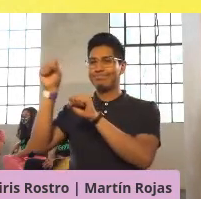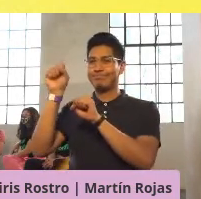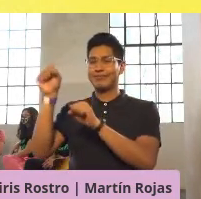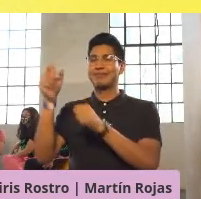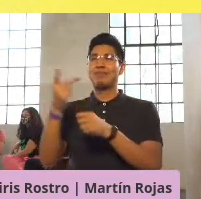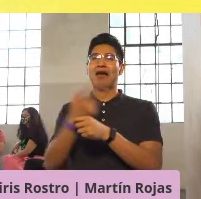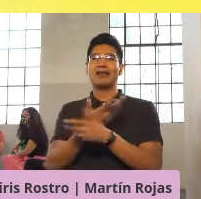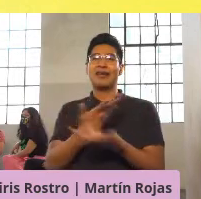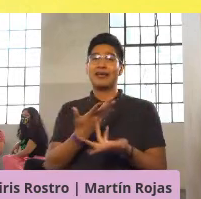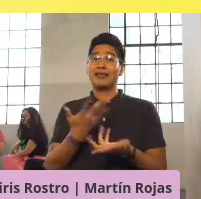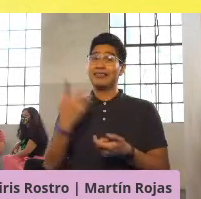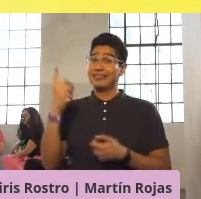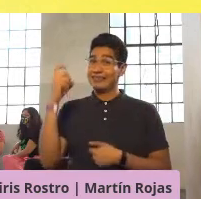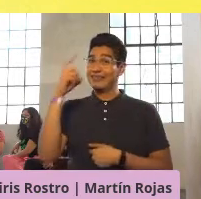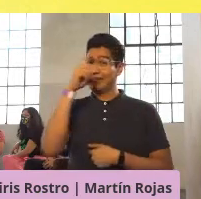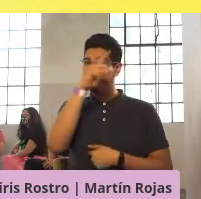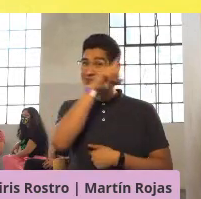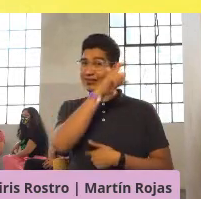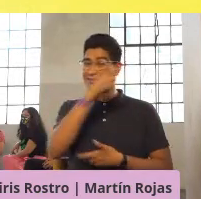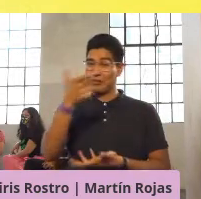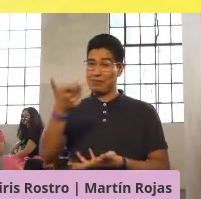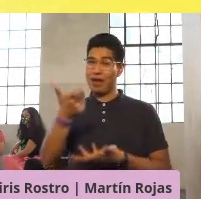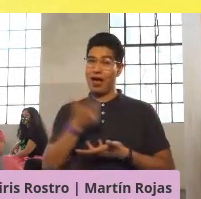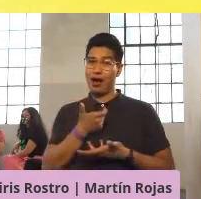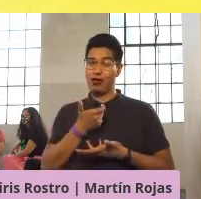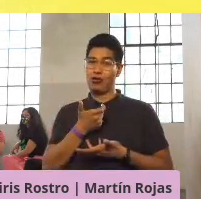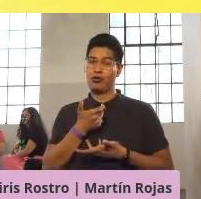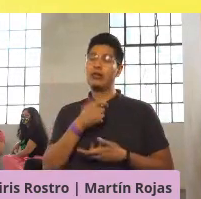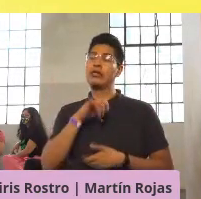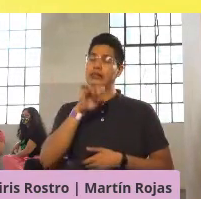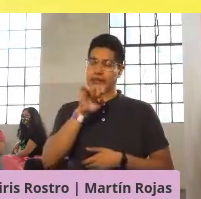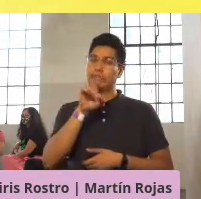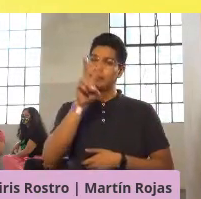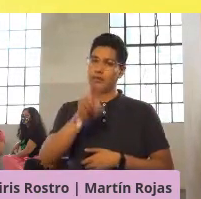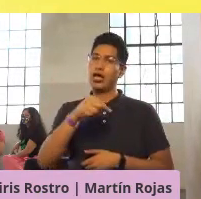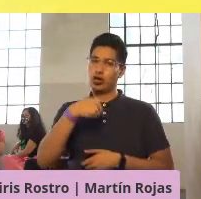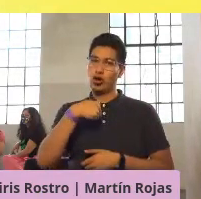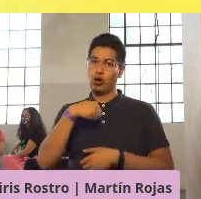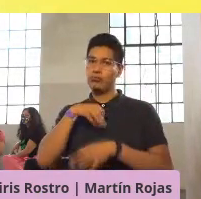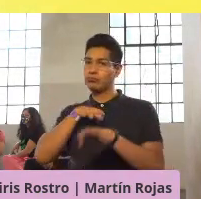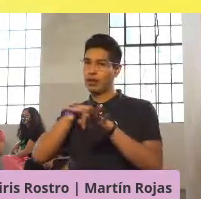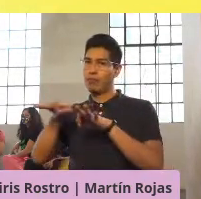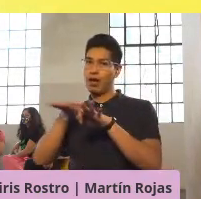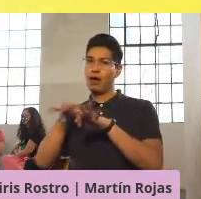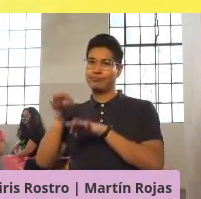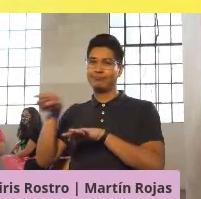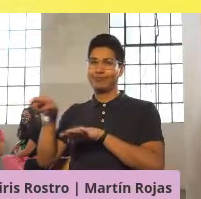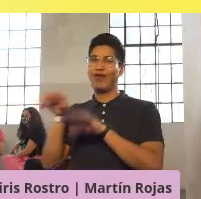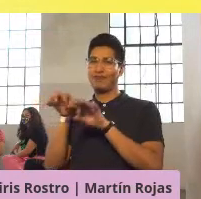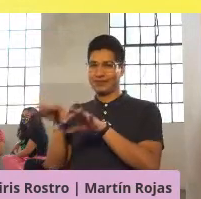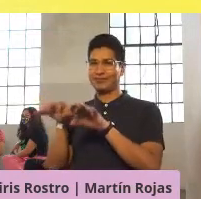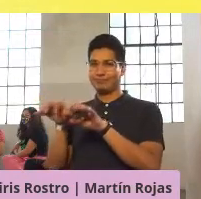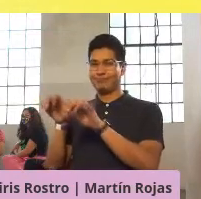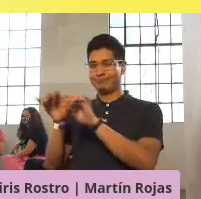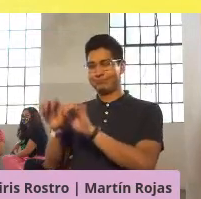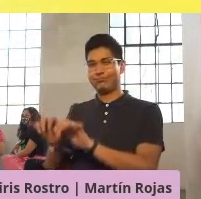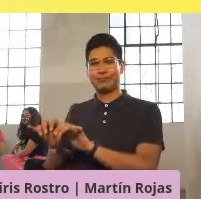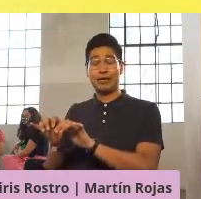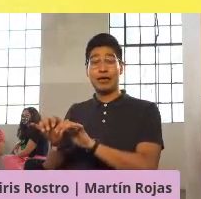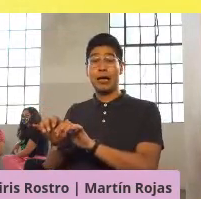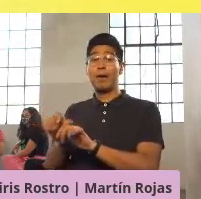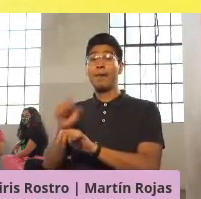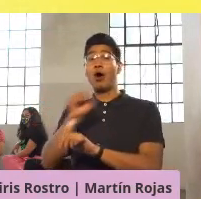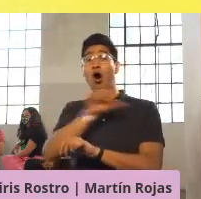está cañón, entonces trabajando, o sea, yo tengo mi trabajo, digamos, de 8 horas diarias, además freelanceo en